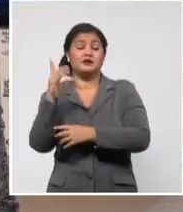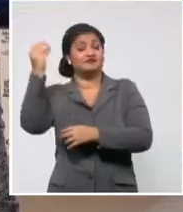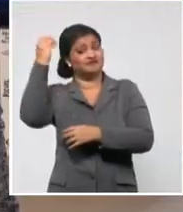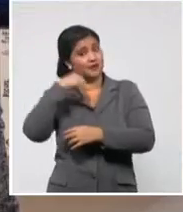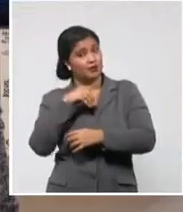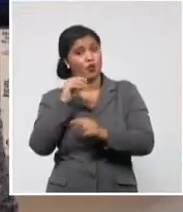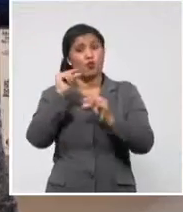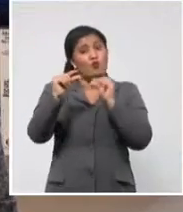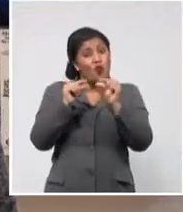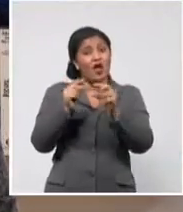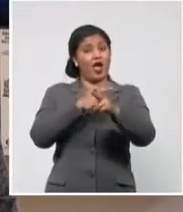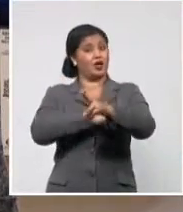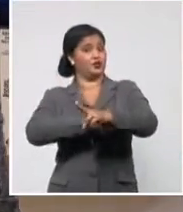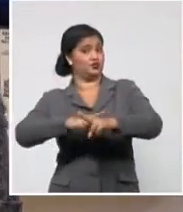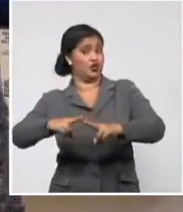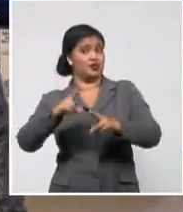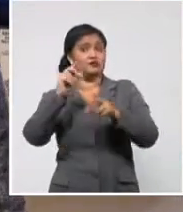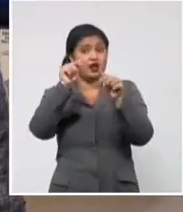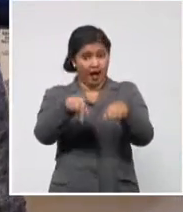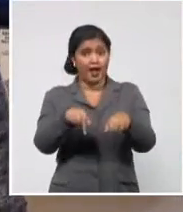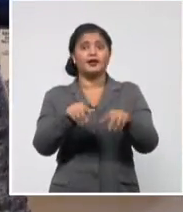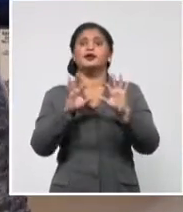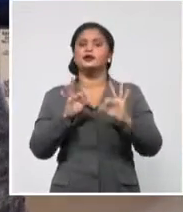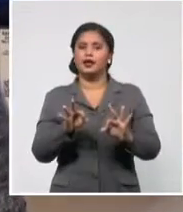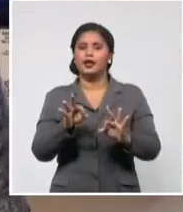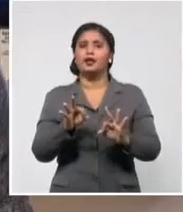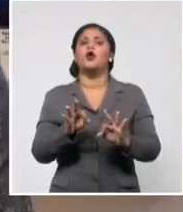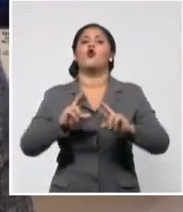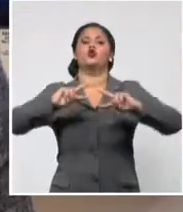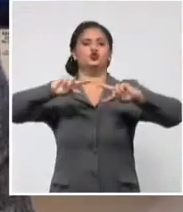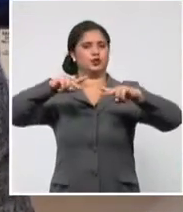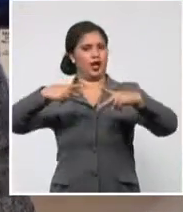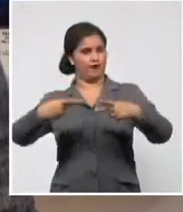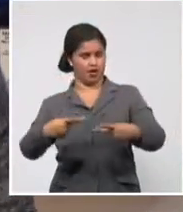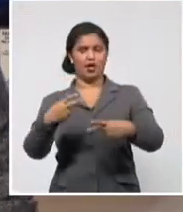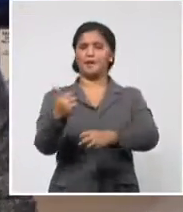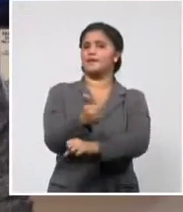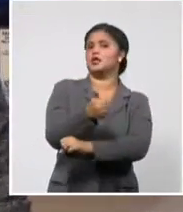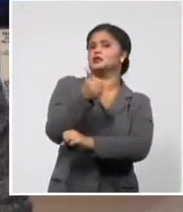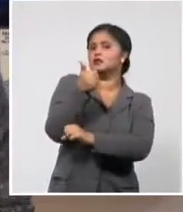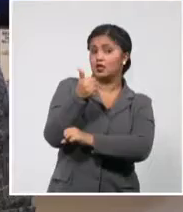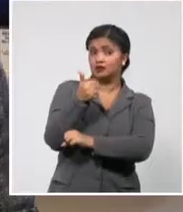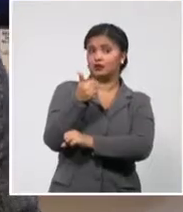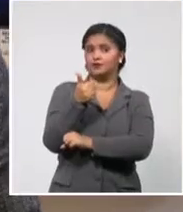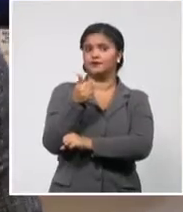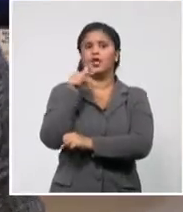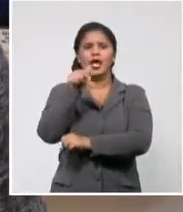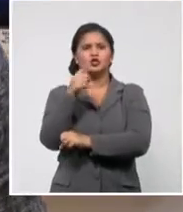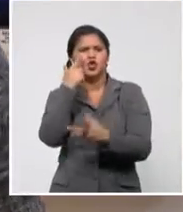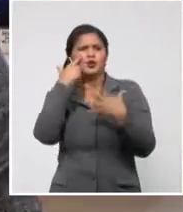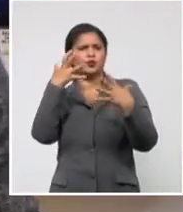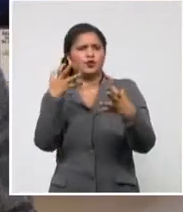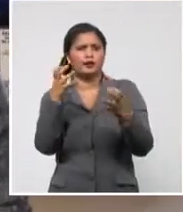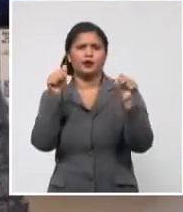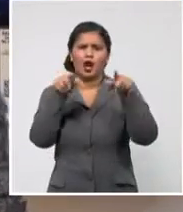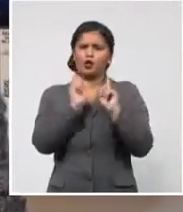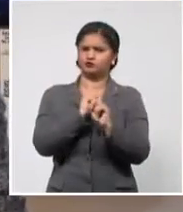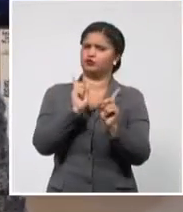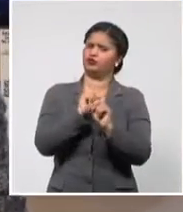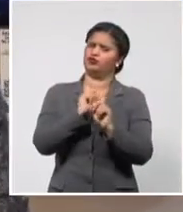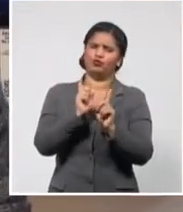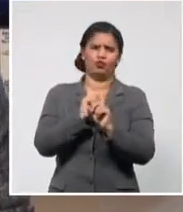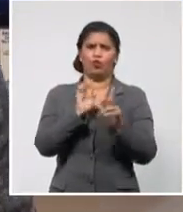los derrotados en un golpe de Estado son capaces de regresar al gobierno. Hay fenómenos interesantes como es la crisis del urbanismo